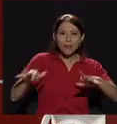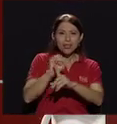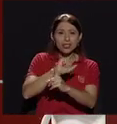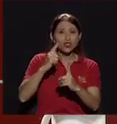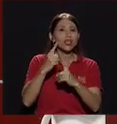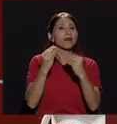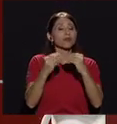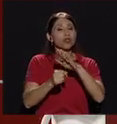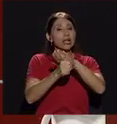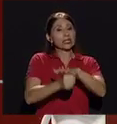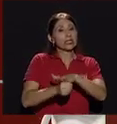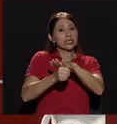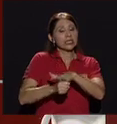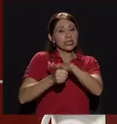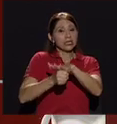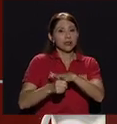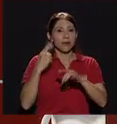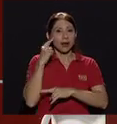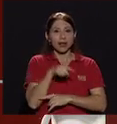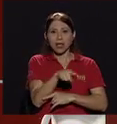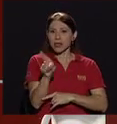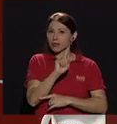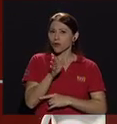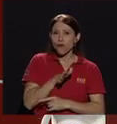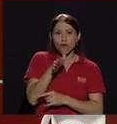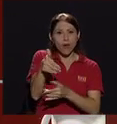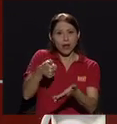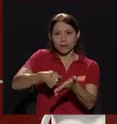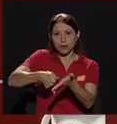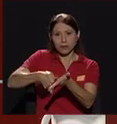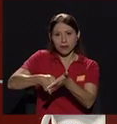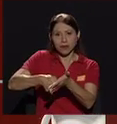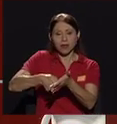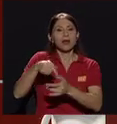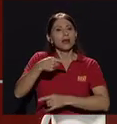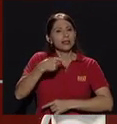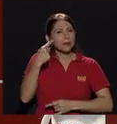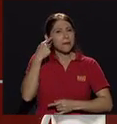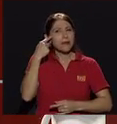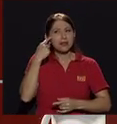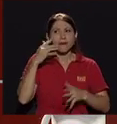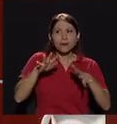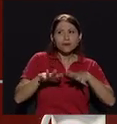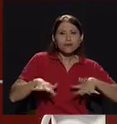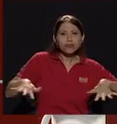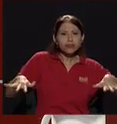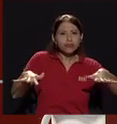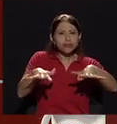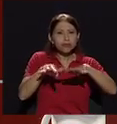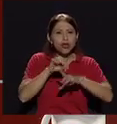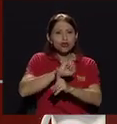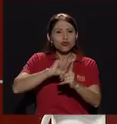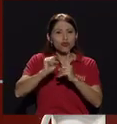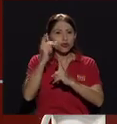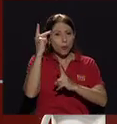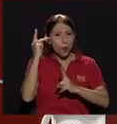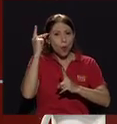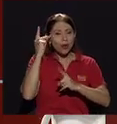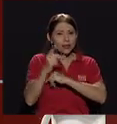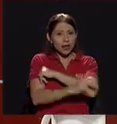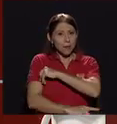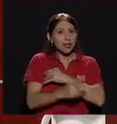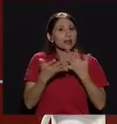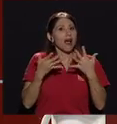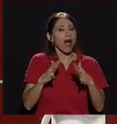acudieran a las urnas a ejercer el derecho, lo cual nos hace pensar hasta qué punto la atmósfera sociopolítica